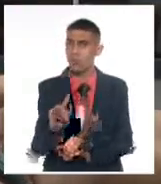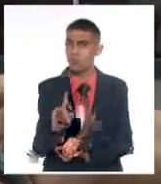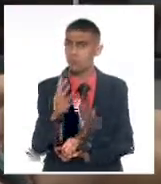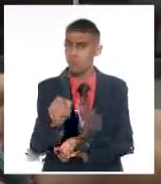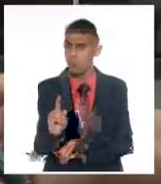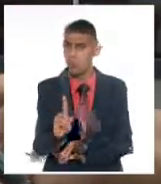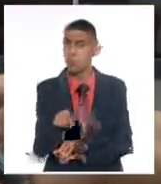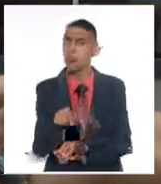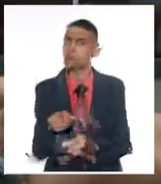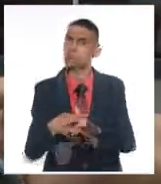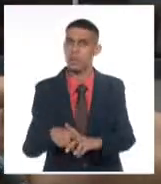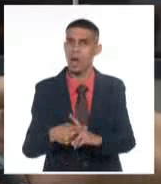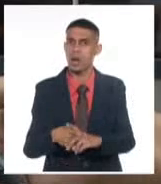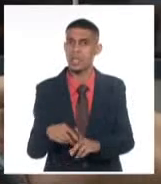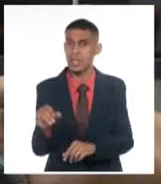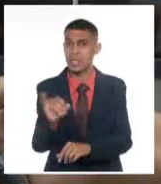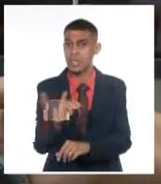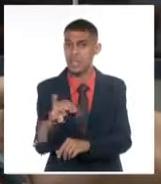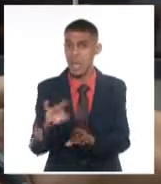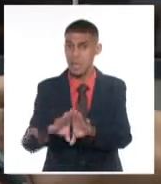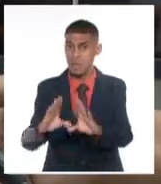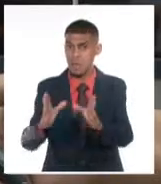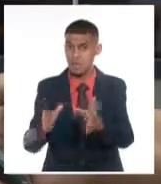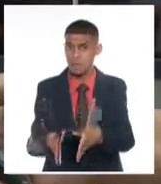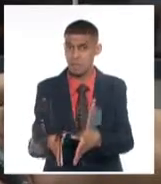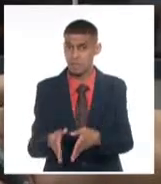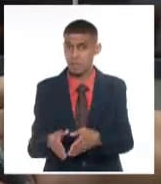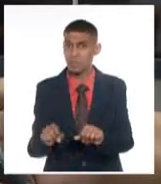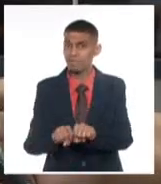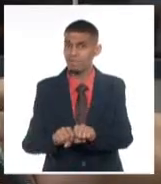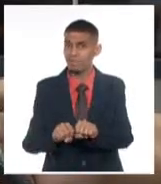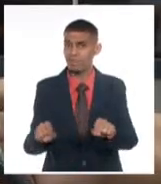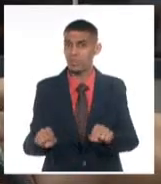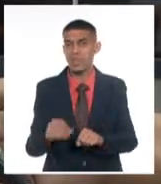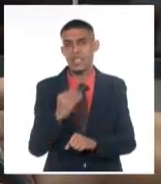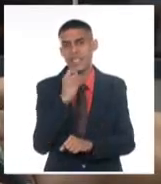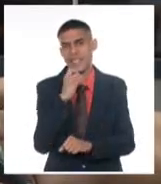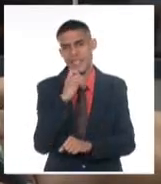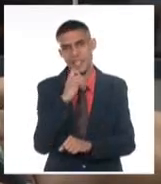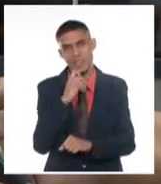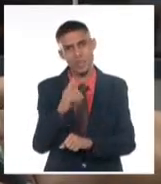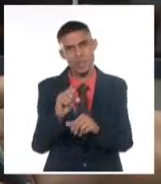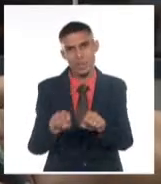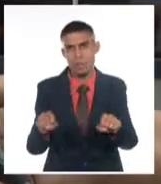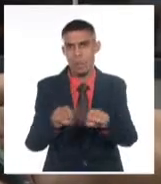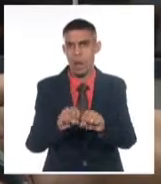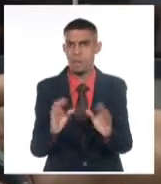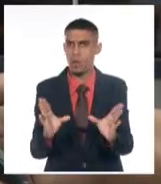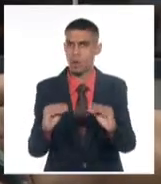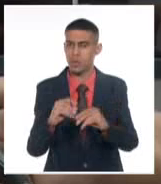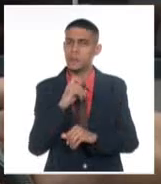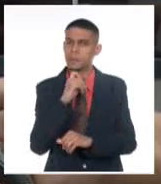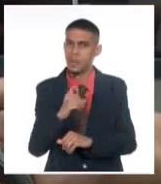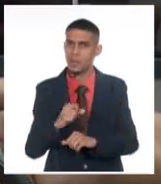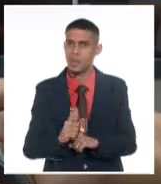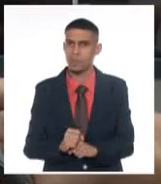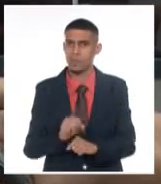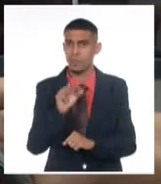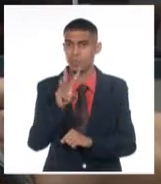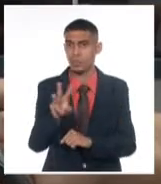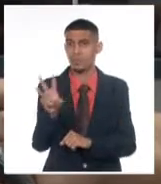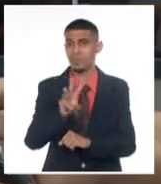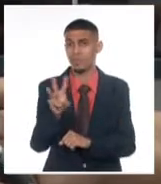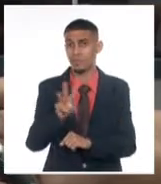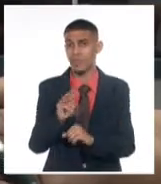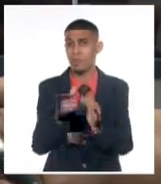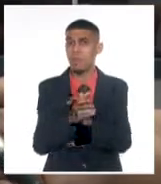la termoeléctrica Mariel. Con esas 6 unidades fuera de servicio no podemos cubrir la demanda. En la hora de máxima demanda tenemos 333 megawatts que tenemos